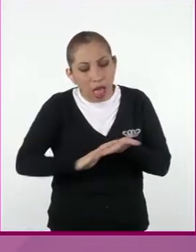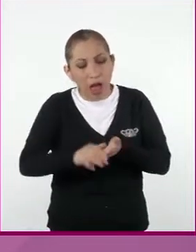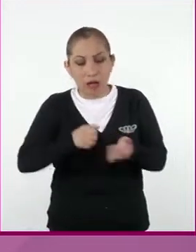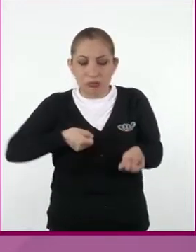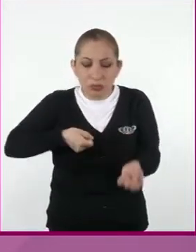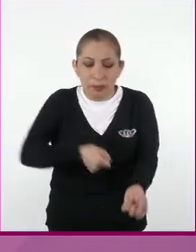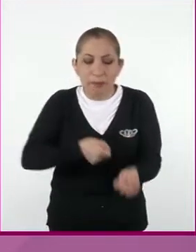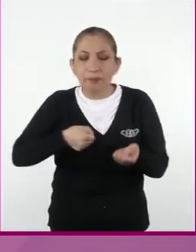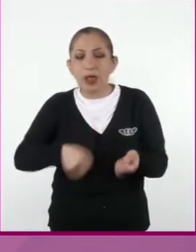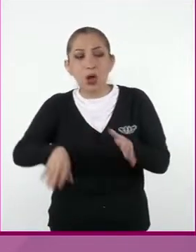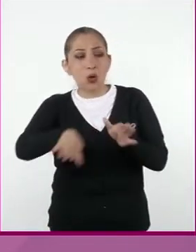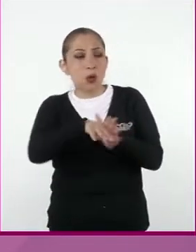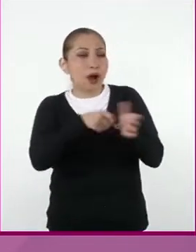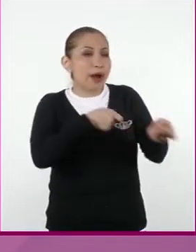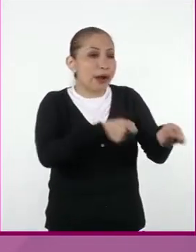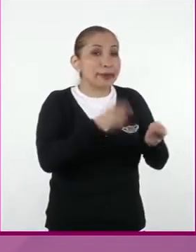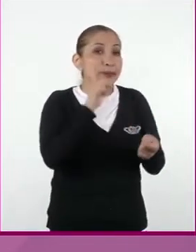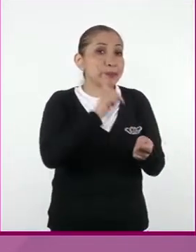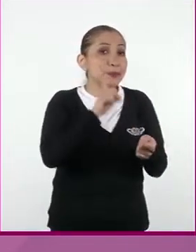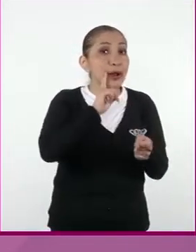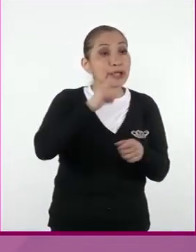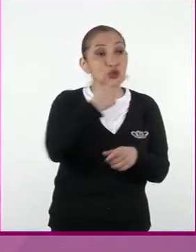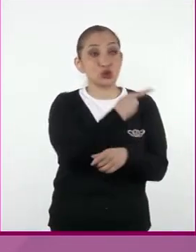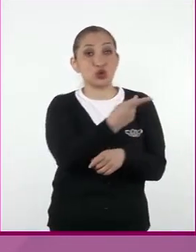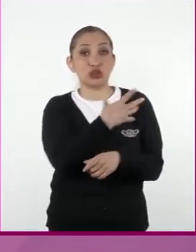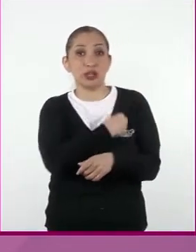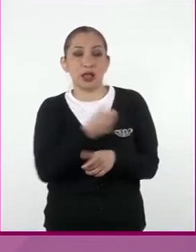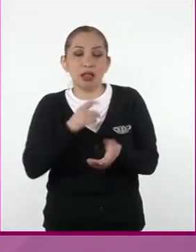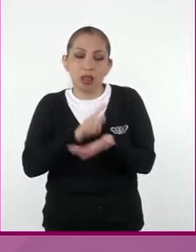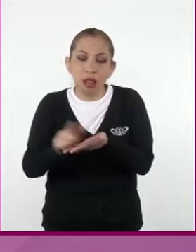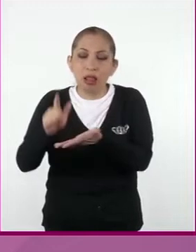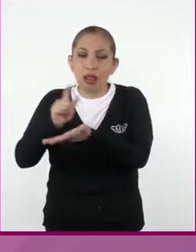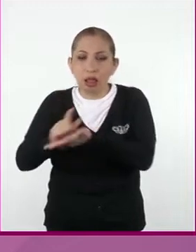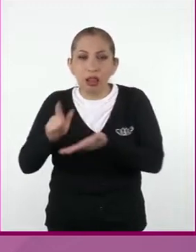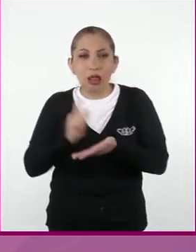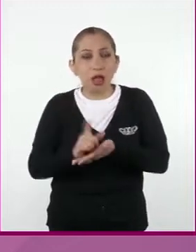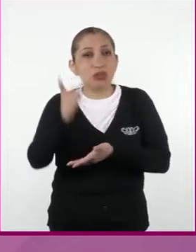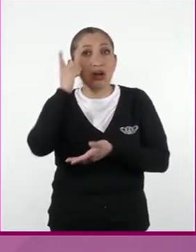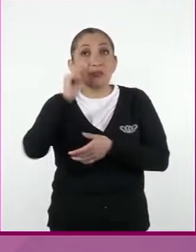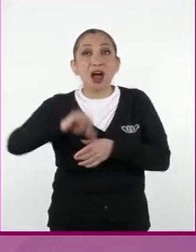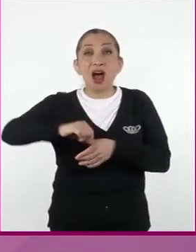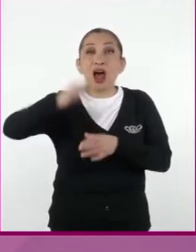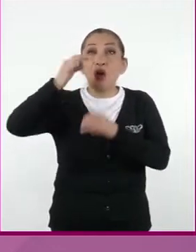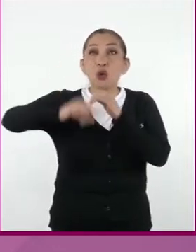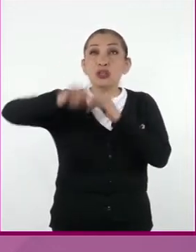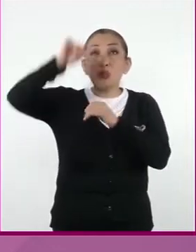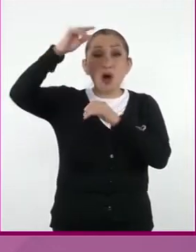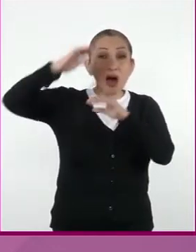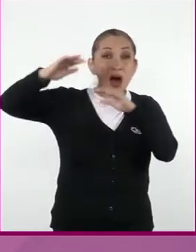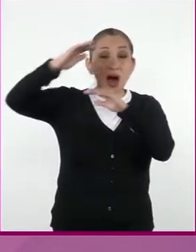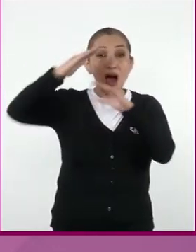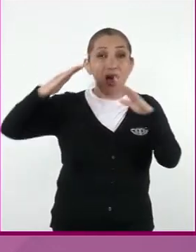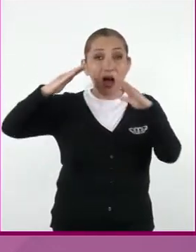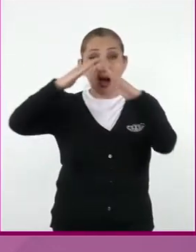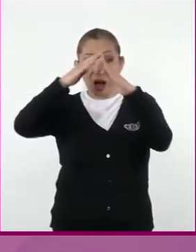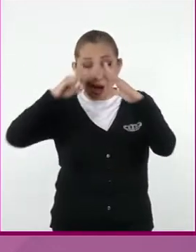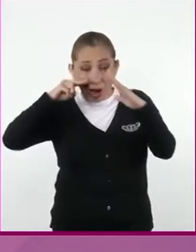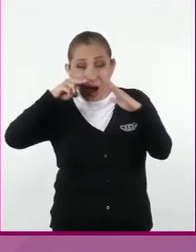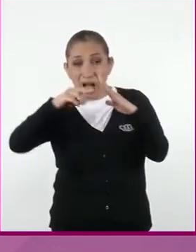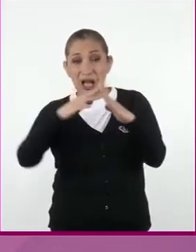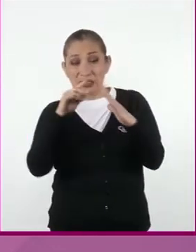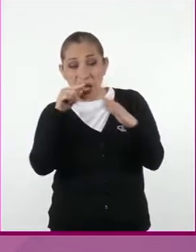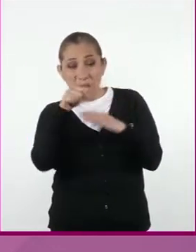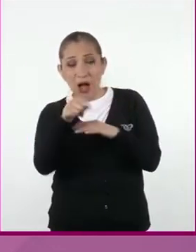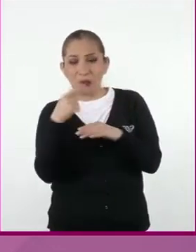los cuartos de la señora y de la señorita sus hijas. Dormía en lo más alto de la casa, en una buhardilla, sobre